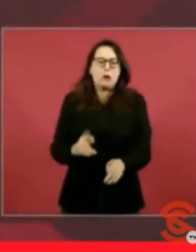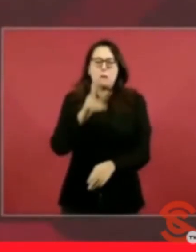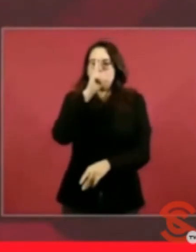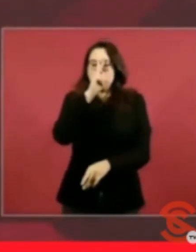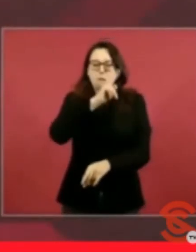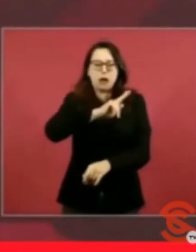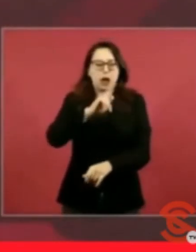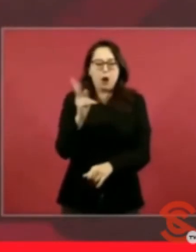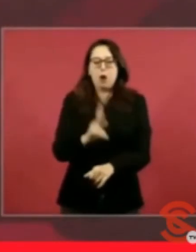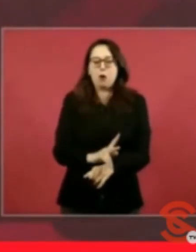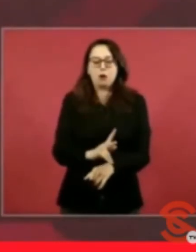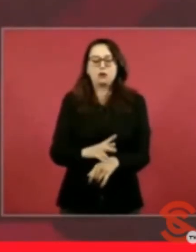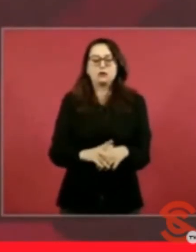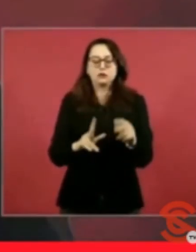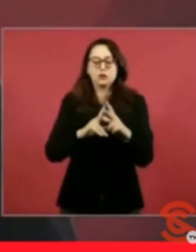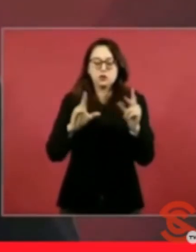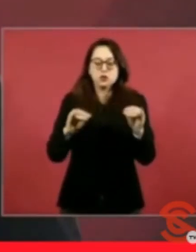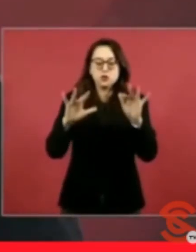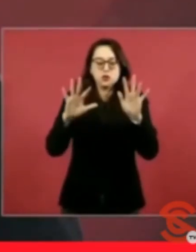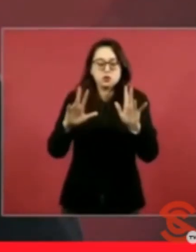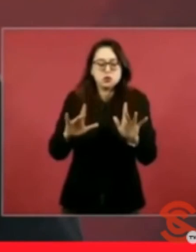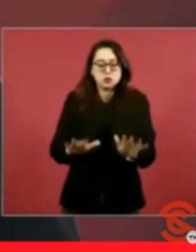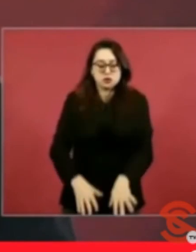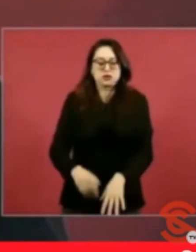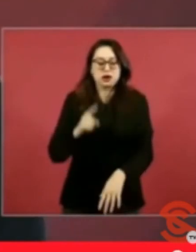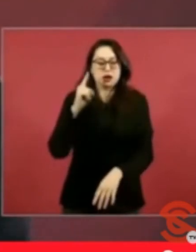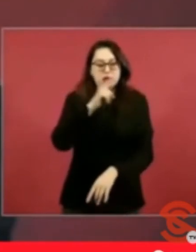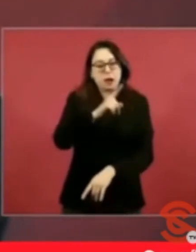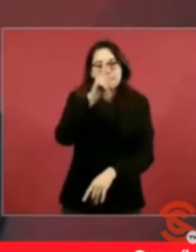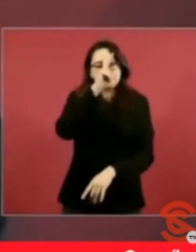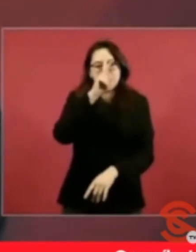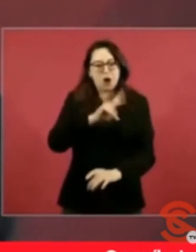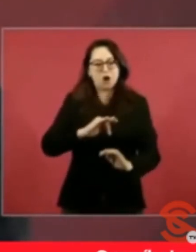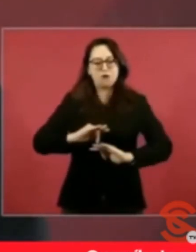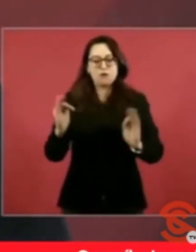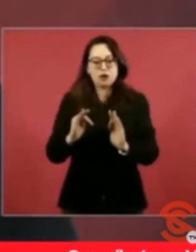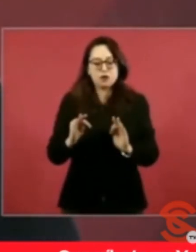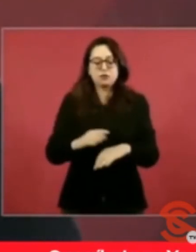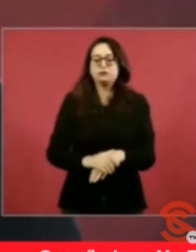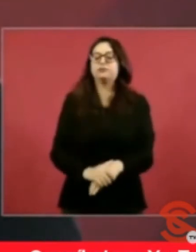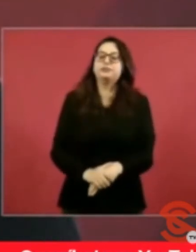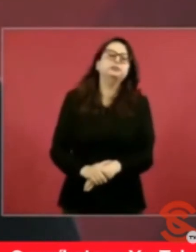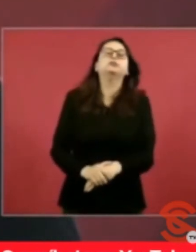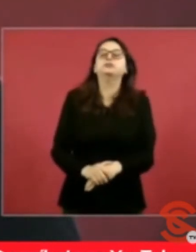ya cuando empieza el invierno, y los lleva a Nueva York.